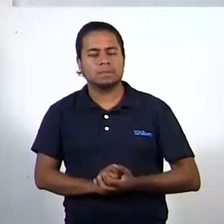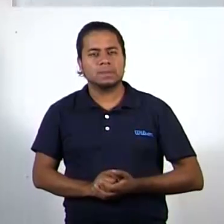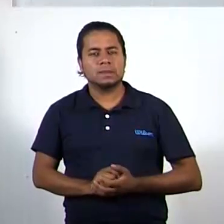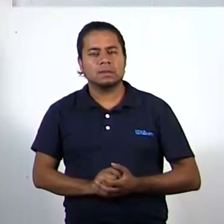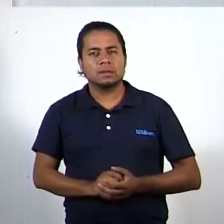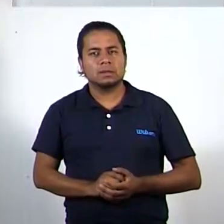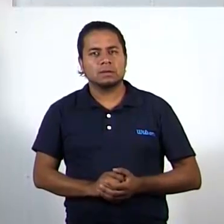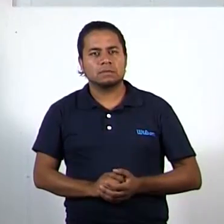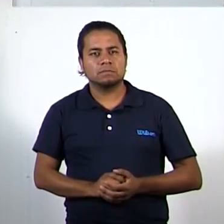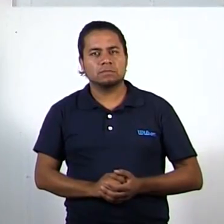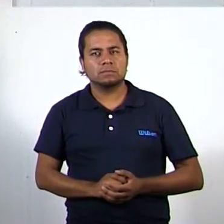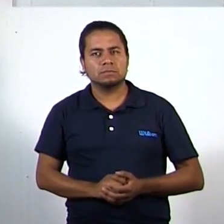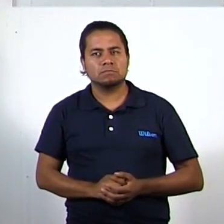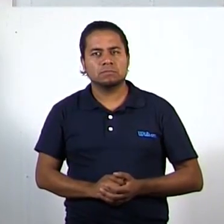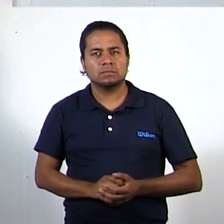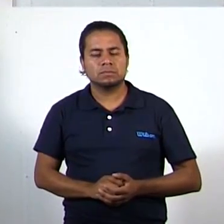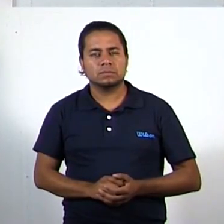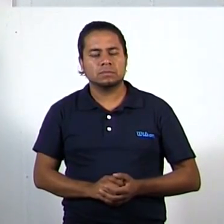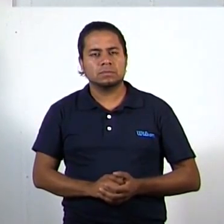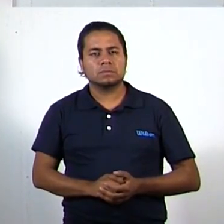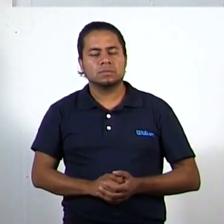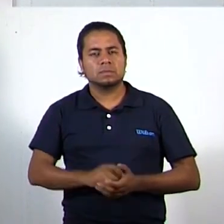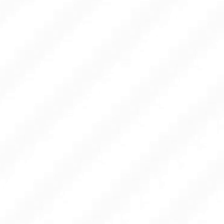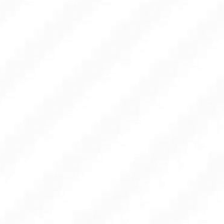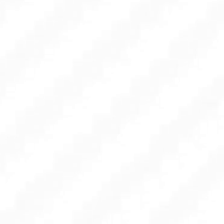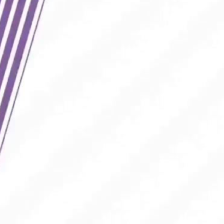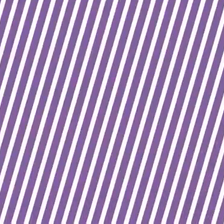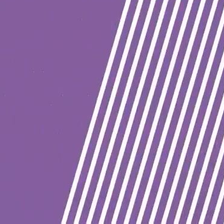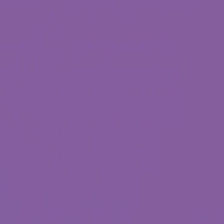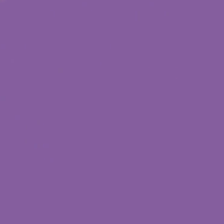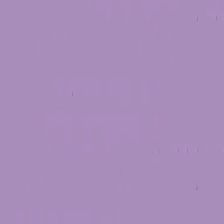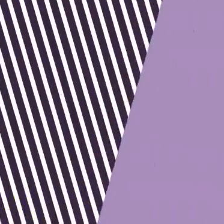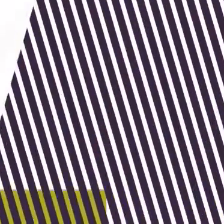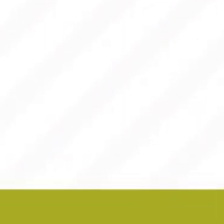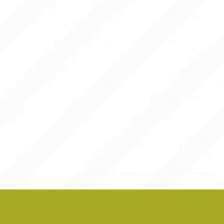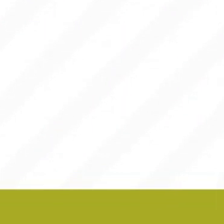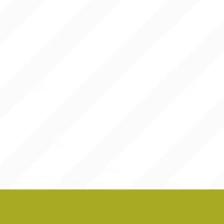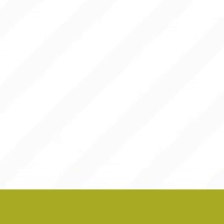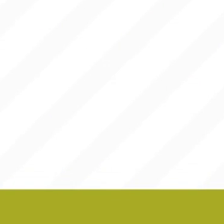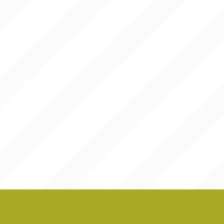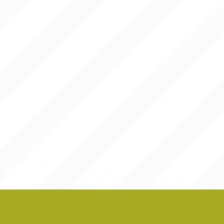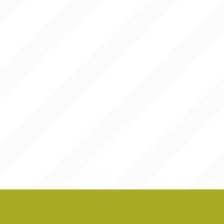situaciones utilizas o has utilizado los números?